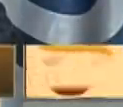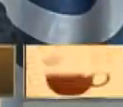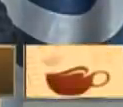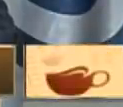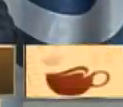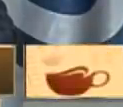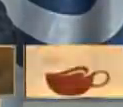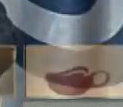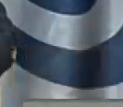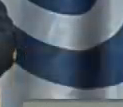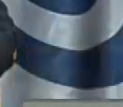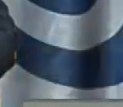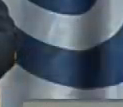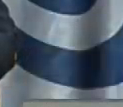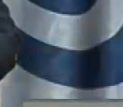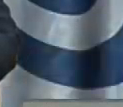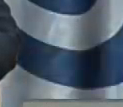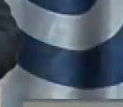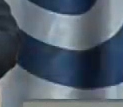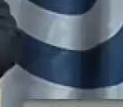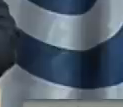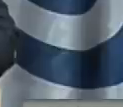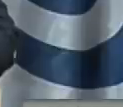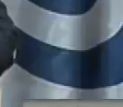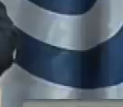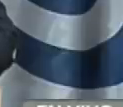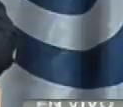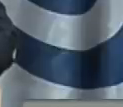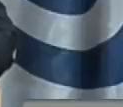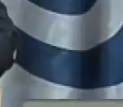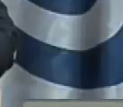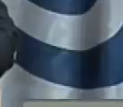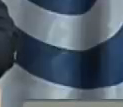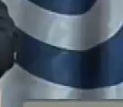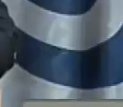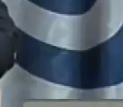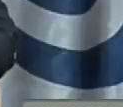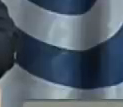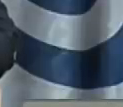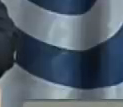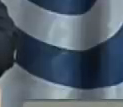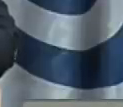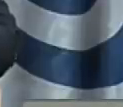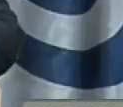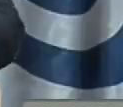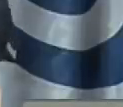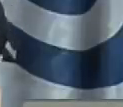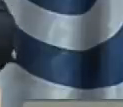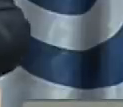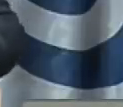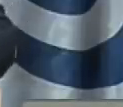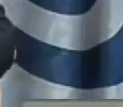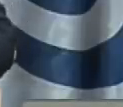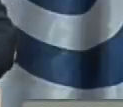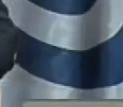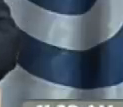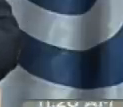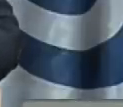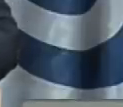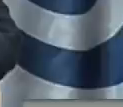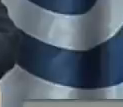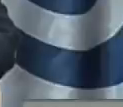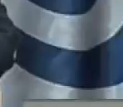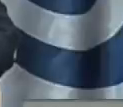humanos sin mirar, por ejemplo, estados criminales, terroristas como los que existe, supóngase